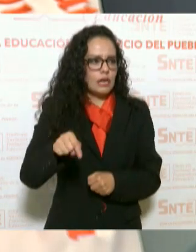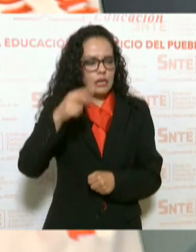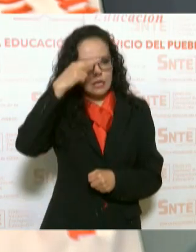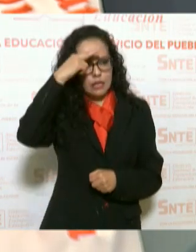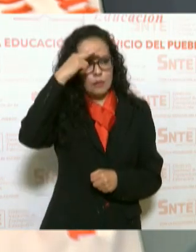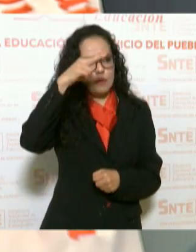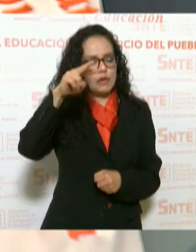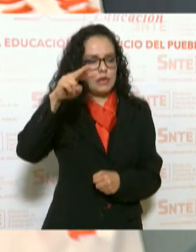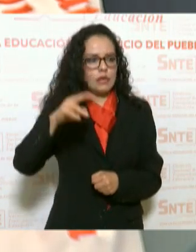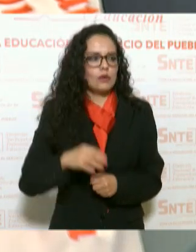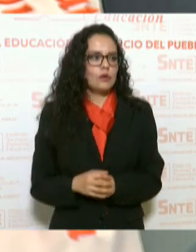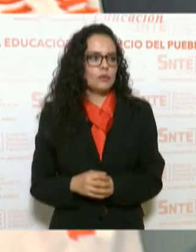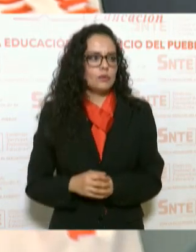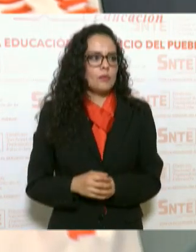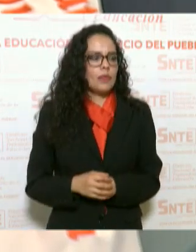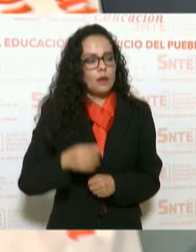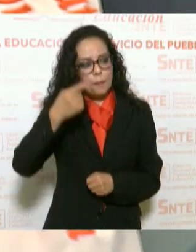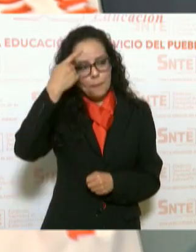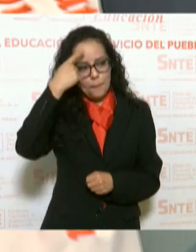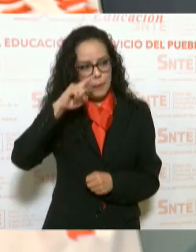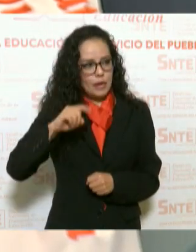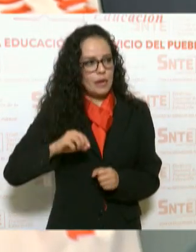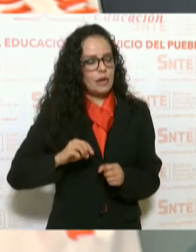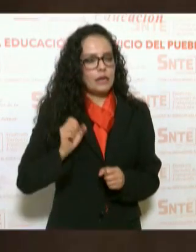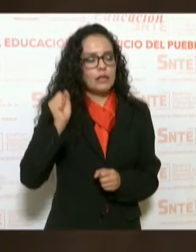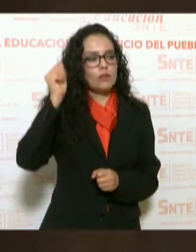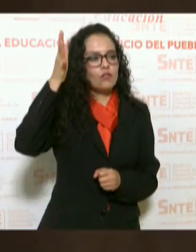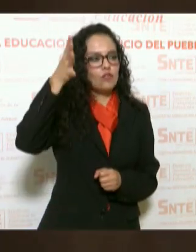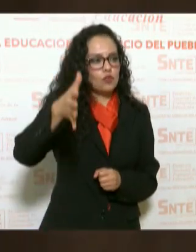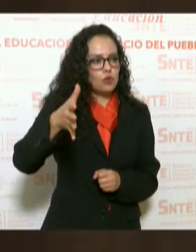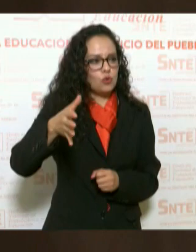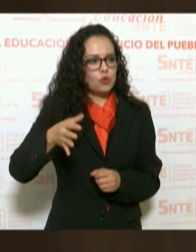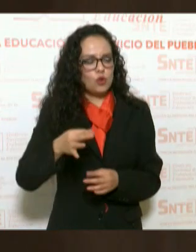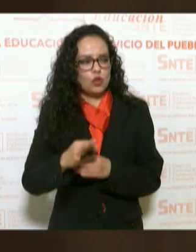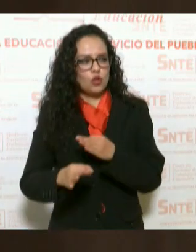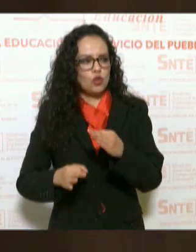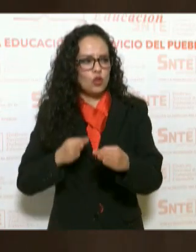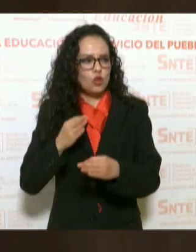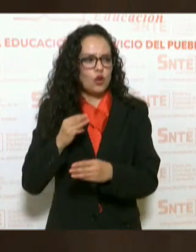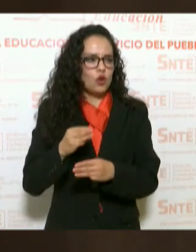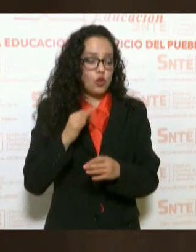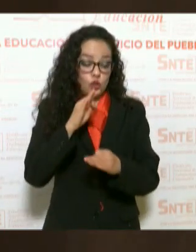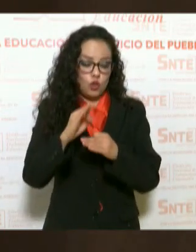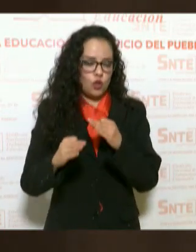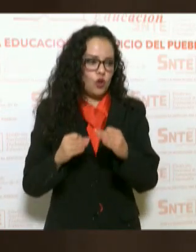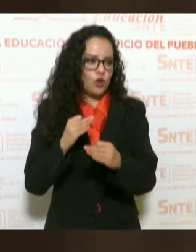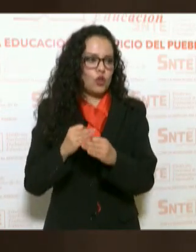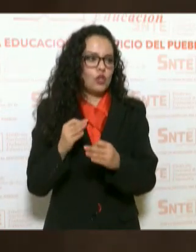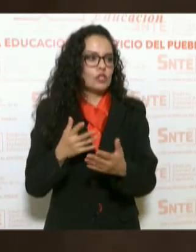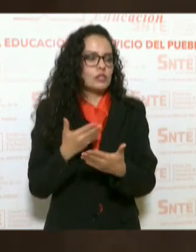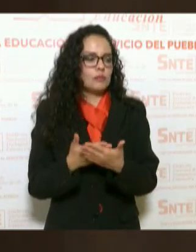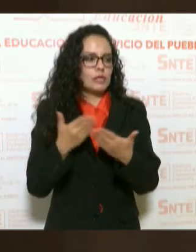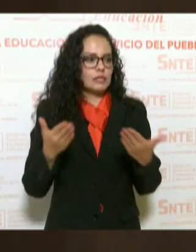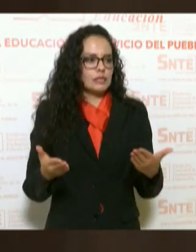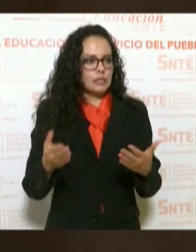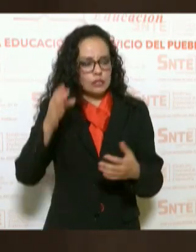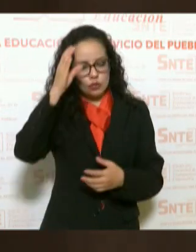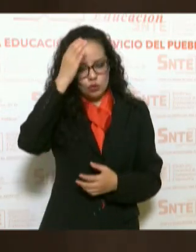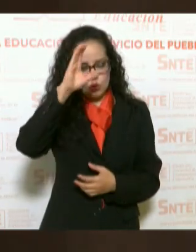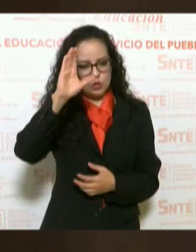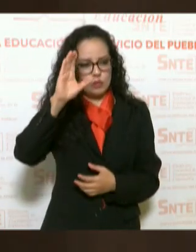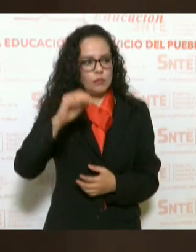sus conocimientos. Para dar cumplimiento a esta legislación, el gobierno